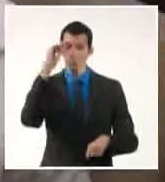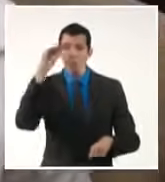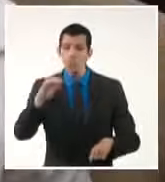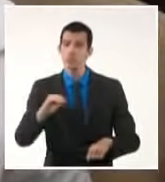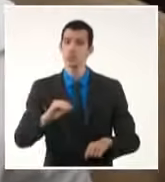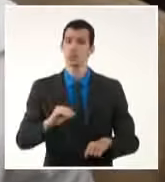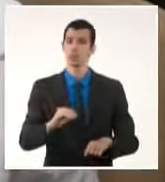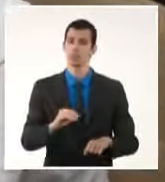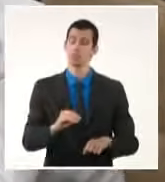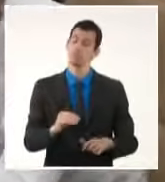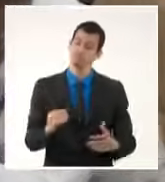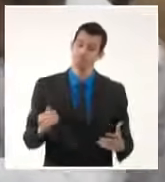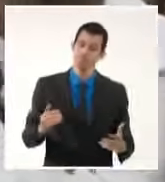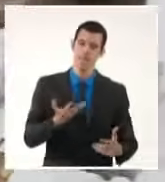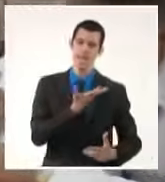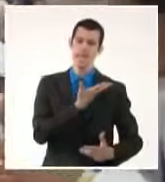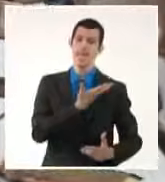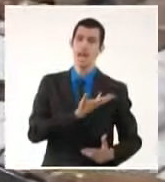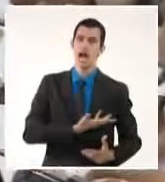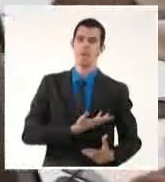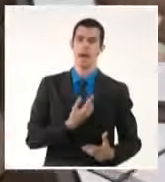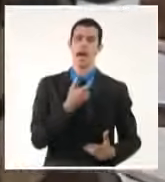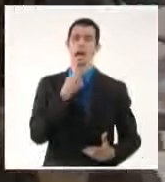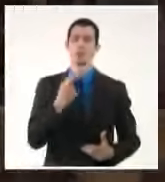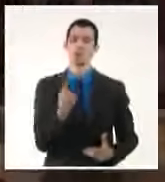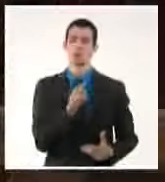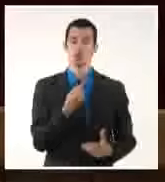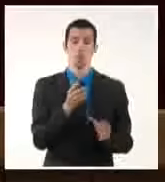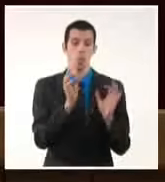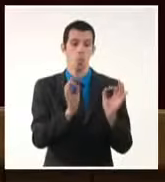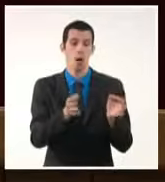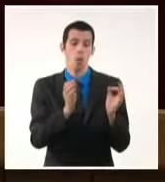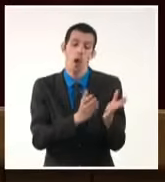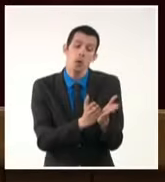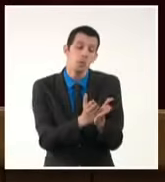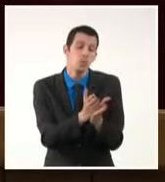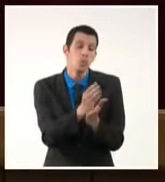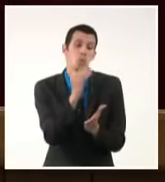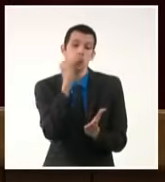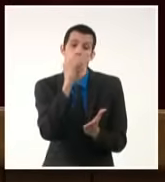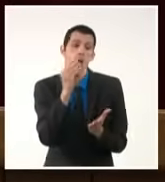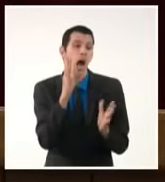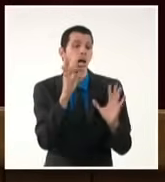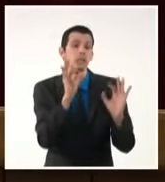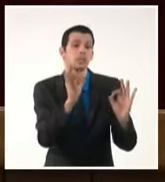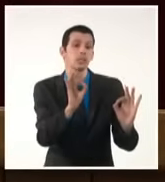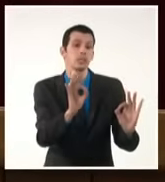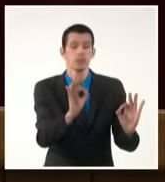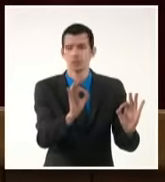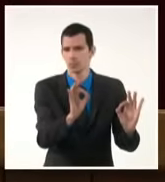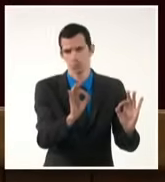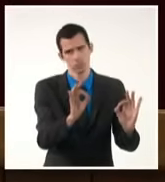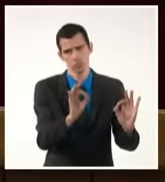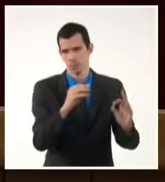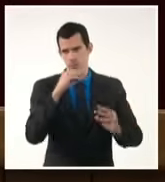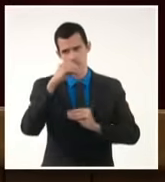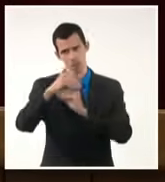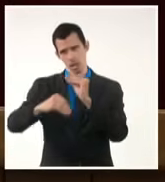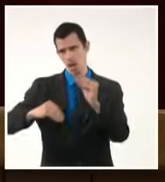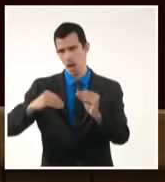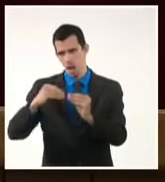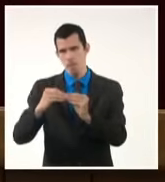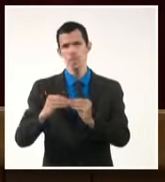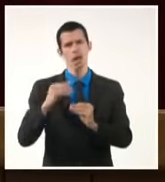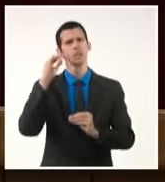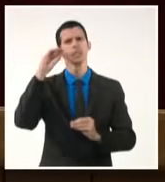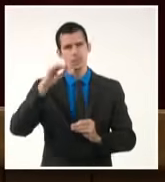seguir una ruta que ha demostrado ser impracticable por insostenible. Hizo bien Félix Martínez a